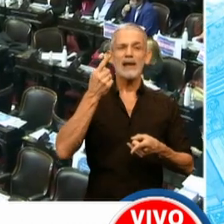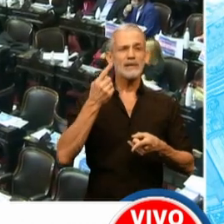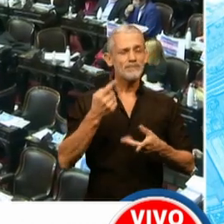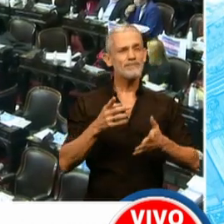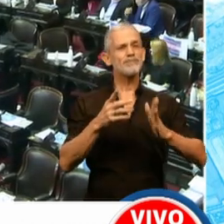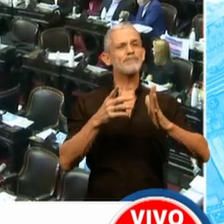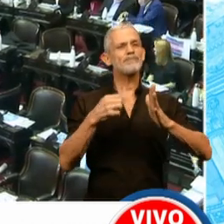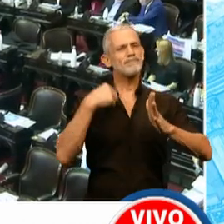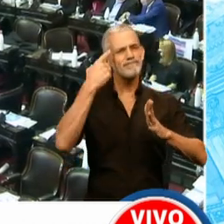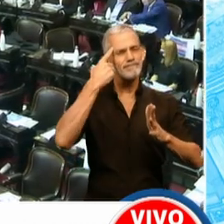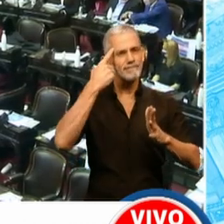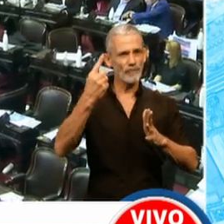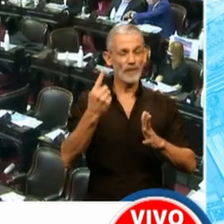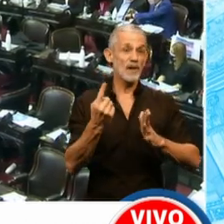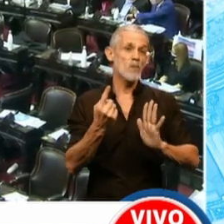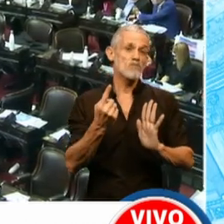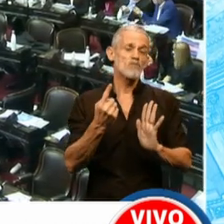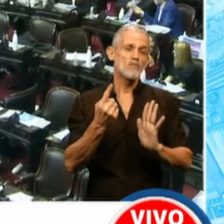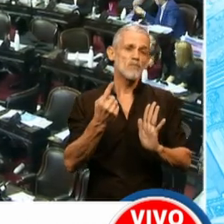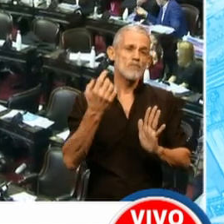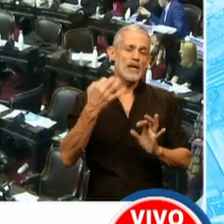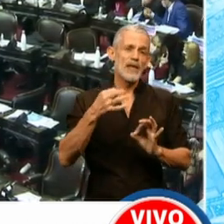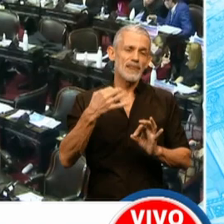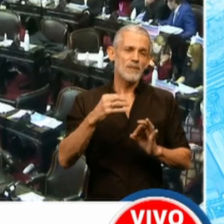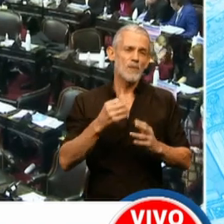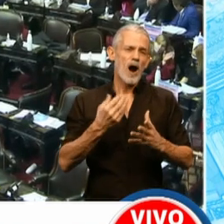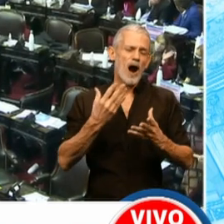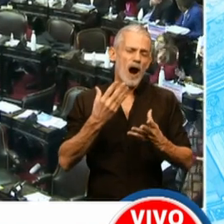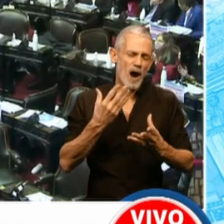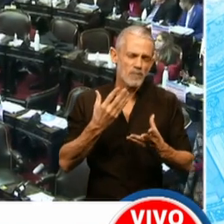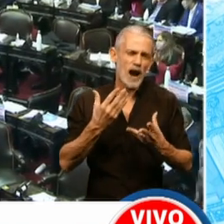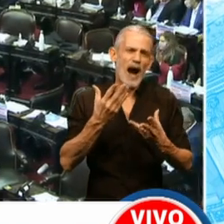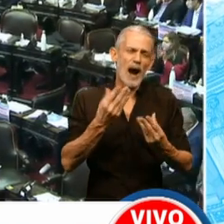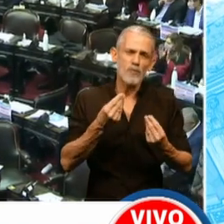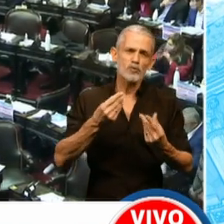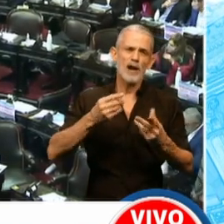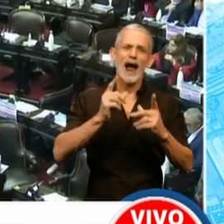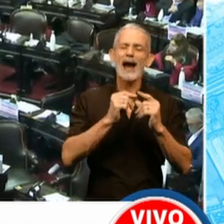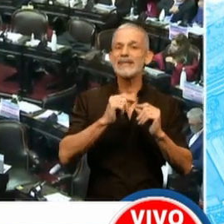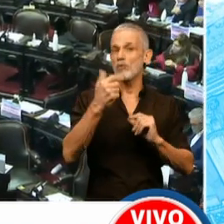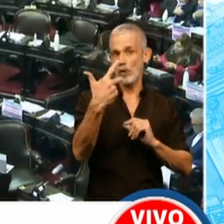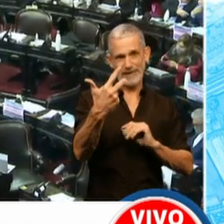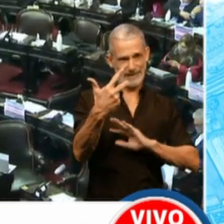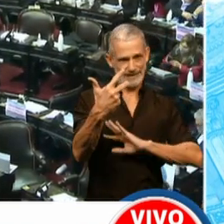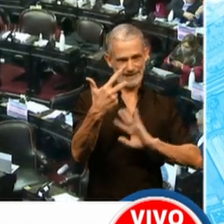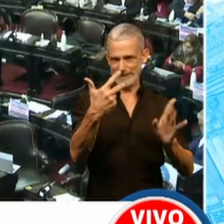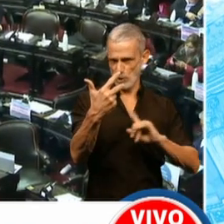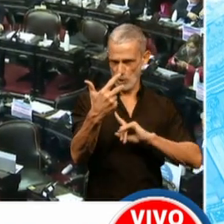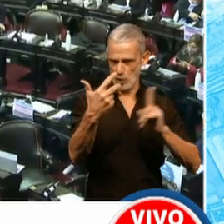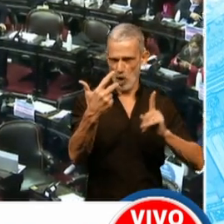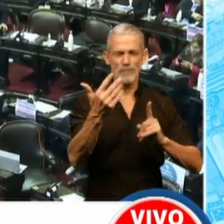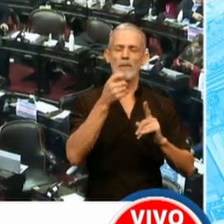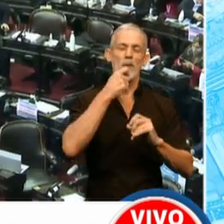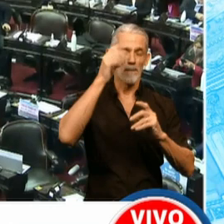nos parece que no podemos respaldar el artículo 13 en su totalidad el